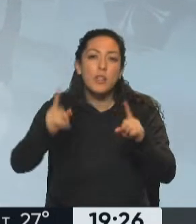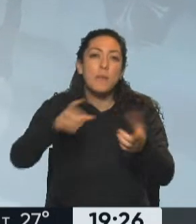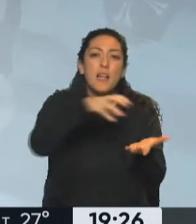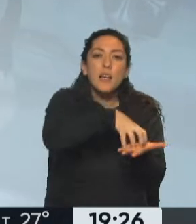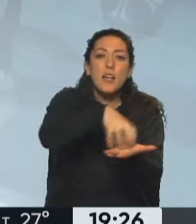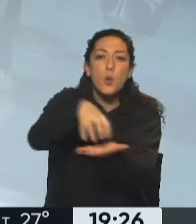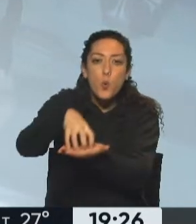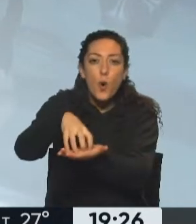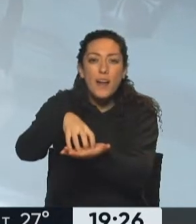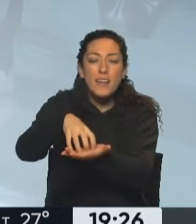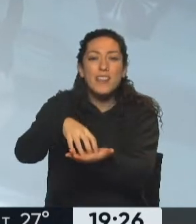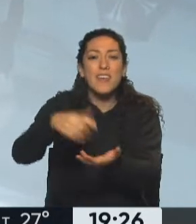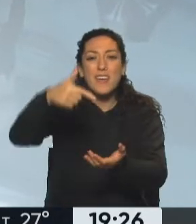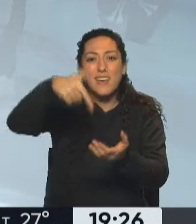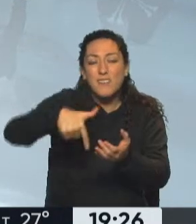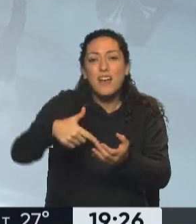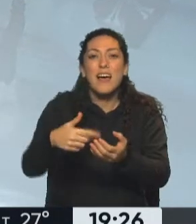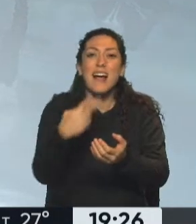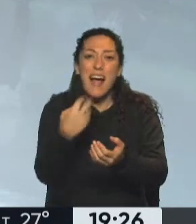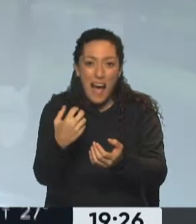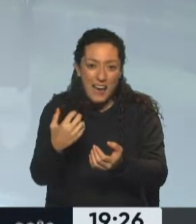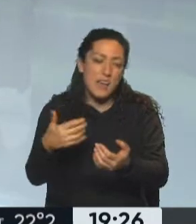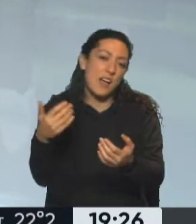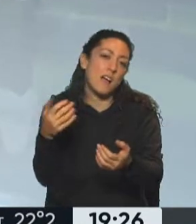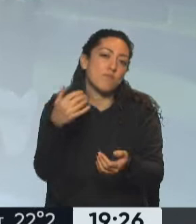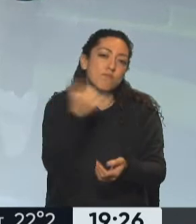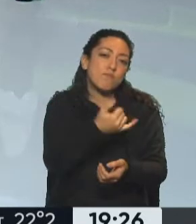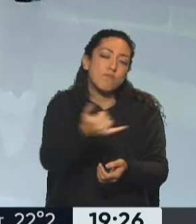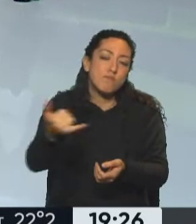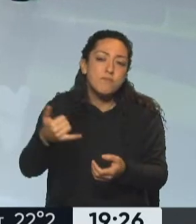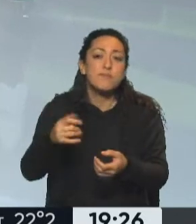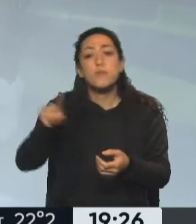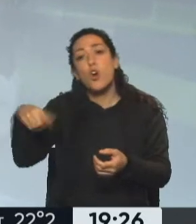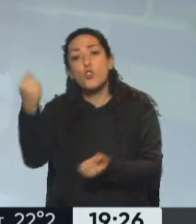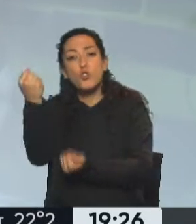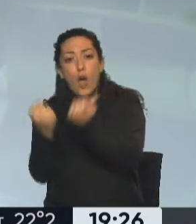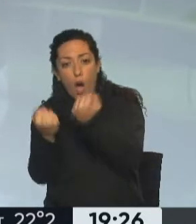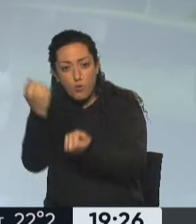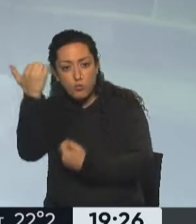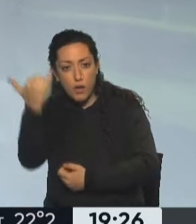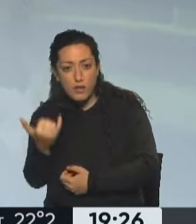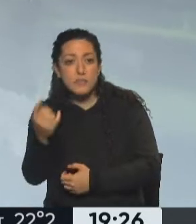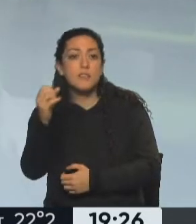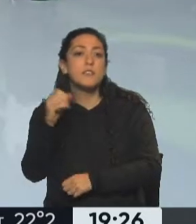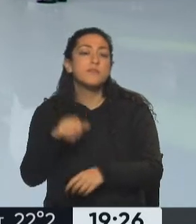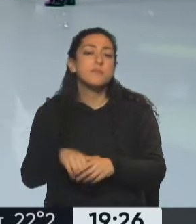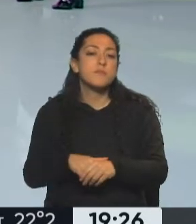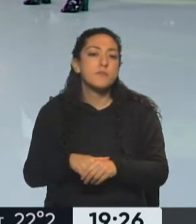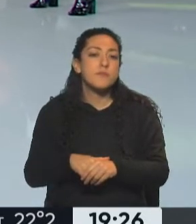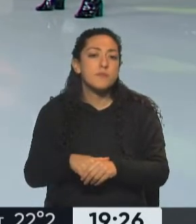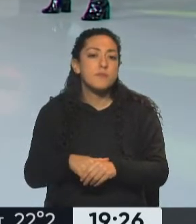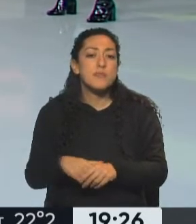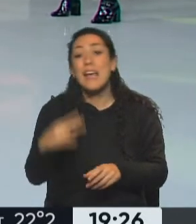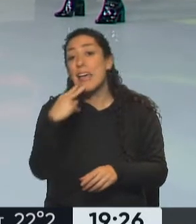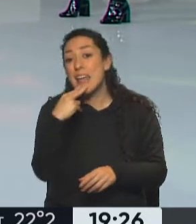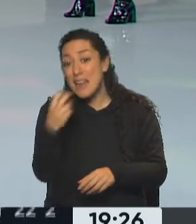más veloz el proceso. Hay otro auto. Hay otro auto y es algo que va a llevar años. Tito. ¿Por qué es otro auto